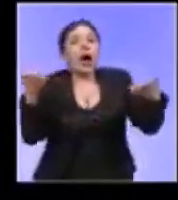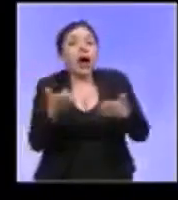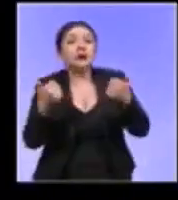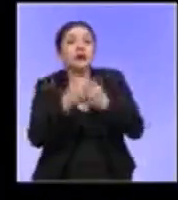electoral